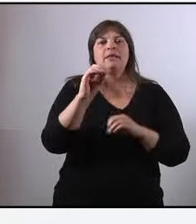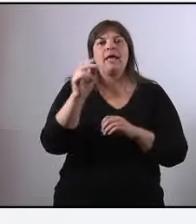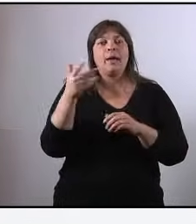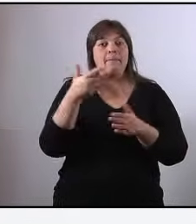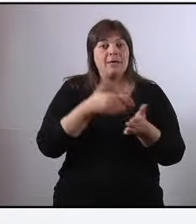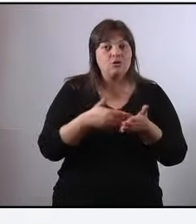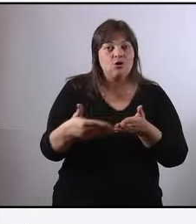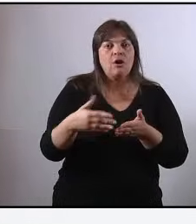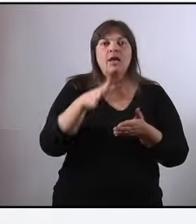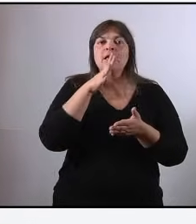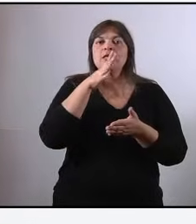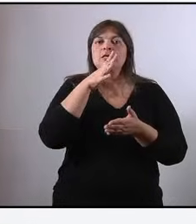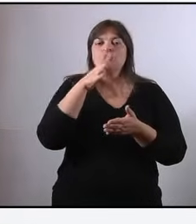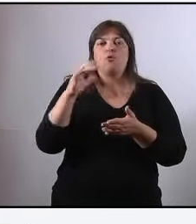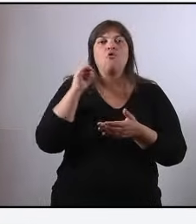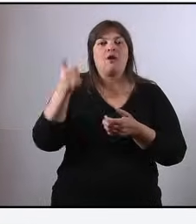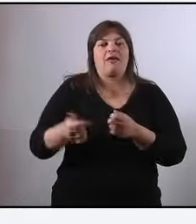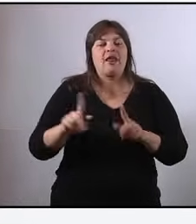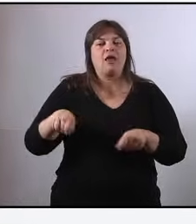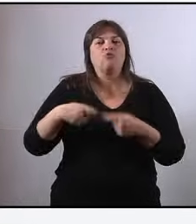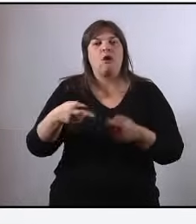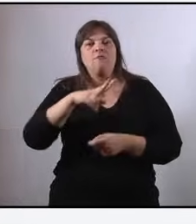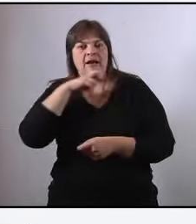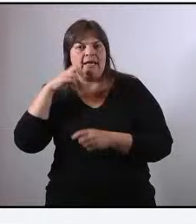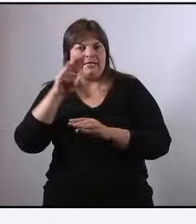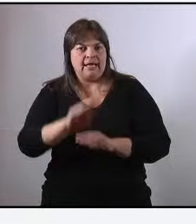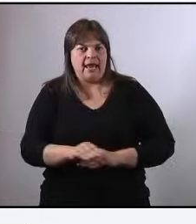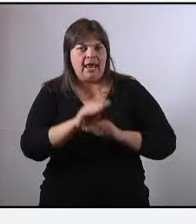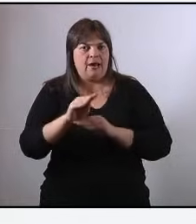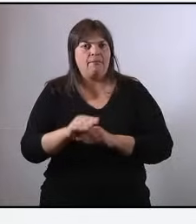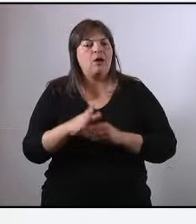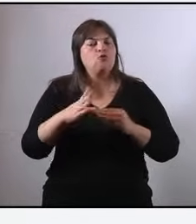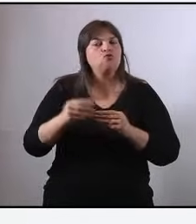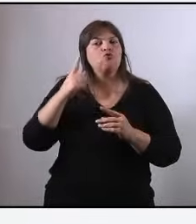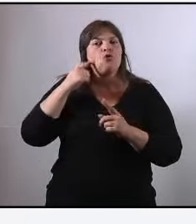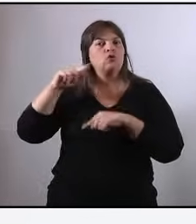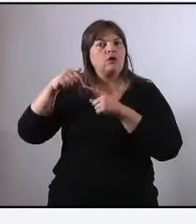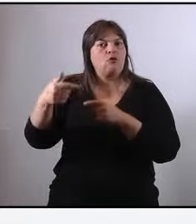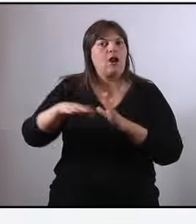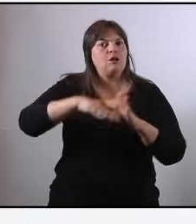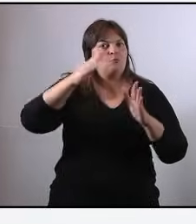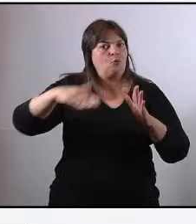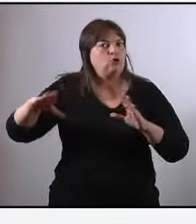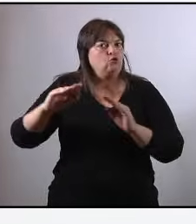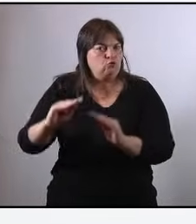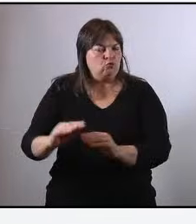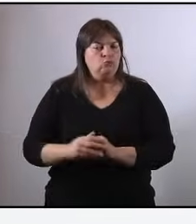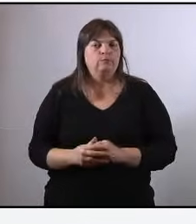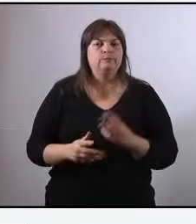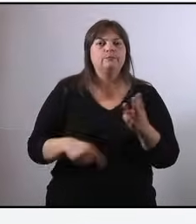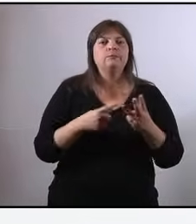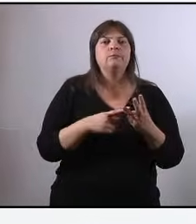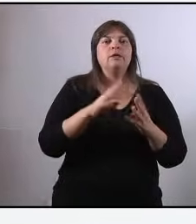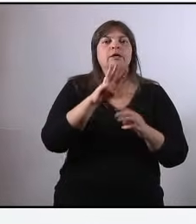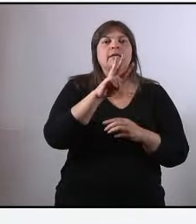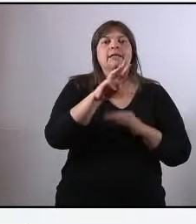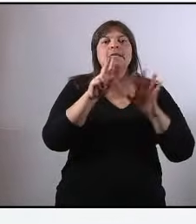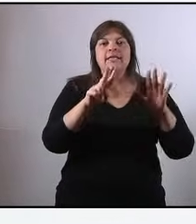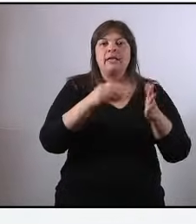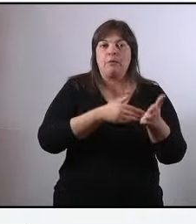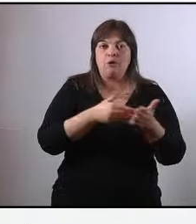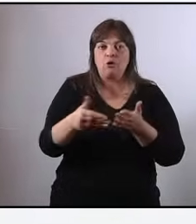para preservar la riqueza natural y los usos tradicionales de los montes, 37 millones